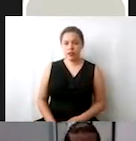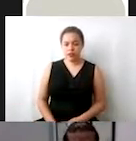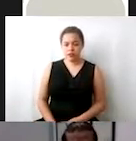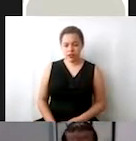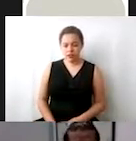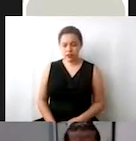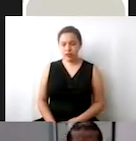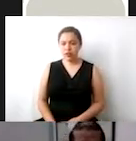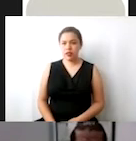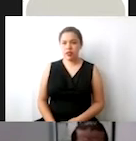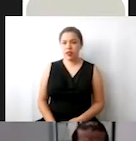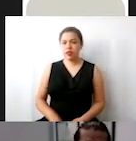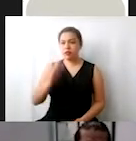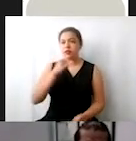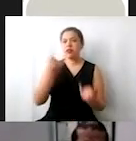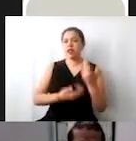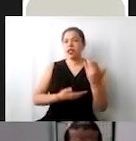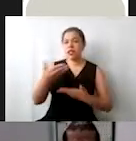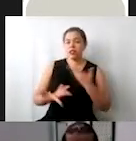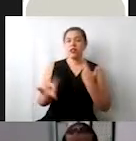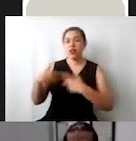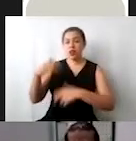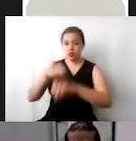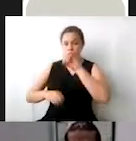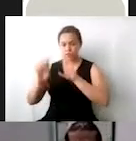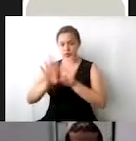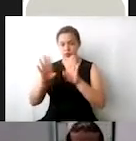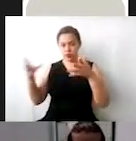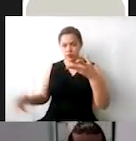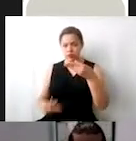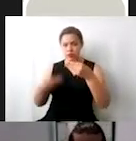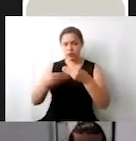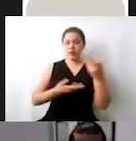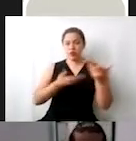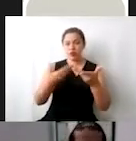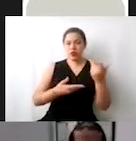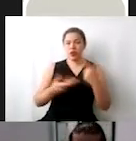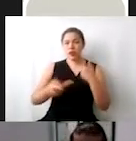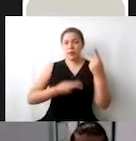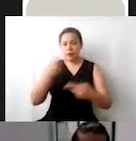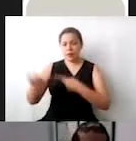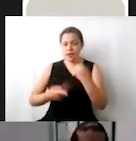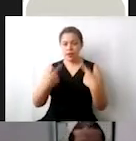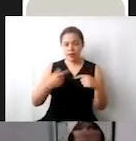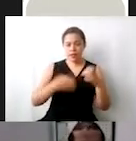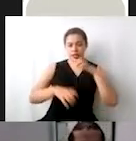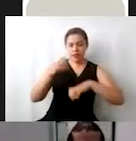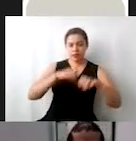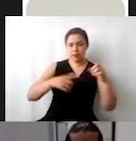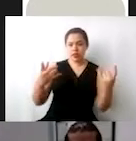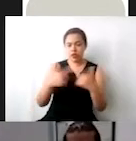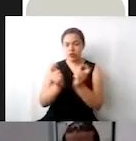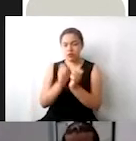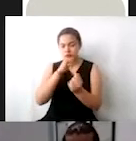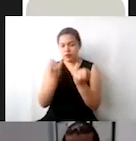Y además se permite servicios u obras complementarias o compartidas prestadas entre empresas de un mismo grupo. Que